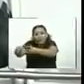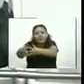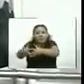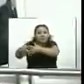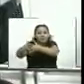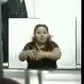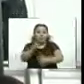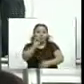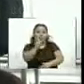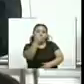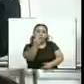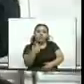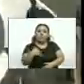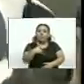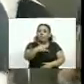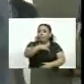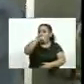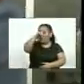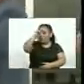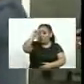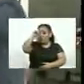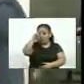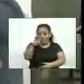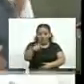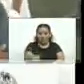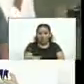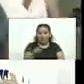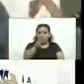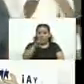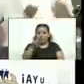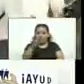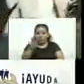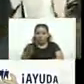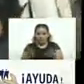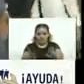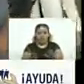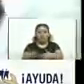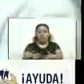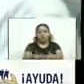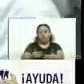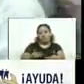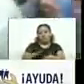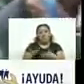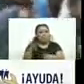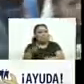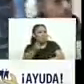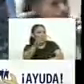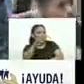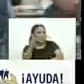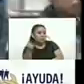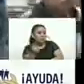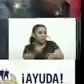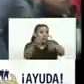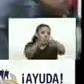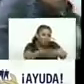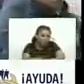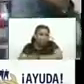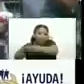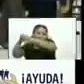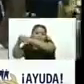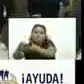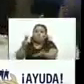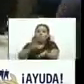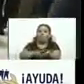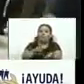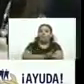ministro Rolando Castro, antes de finalizar el 2019, se prevé que un máximo de 200 compatriotas se trasladen con visas